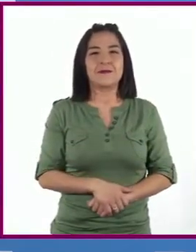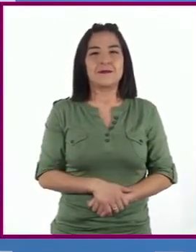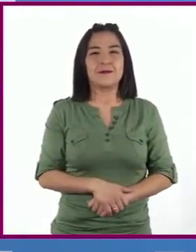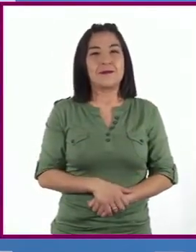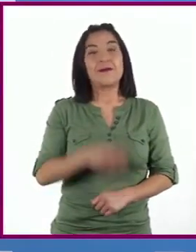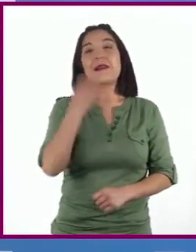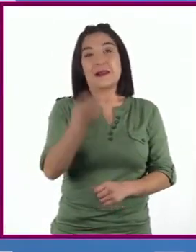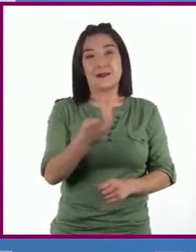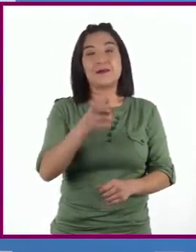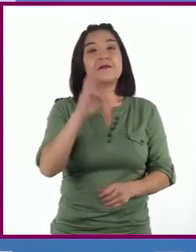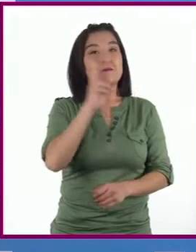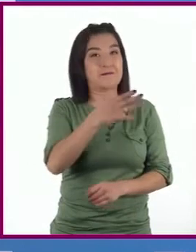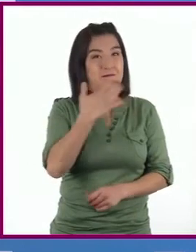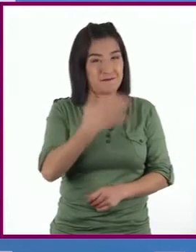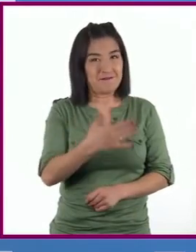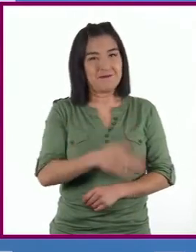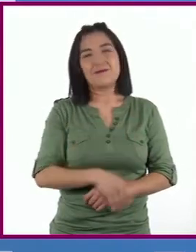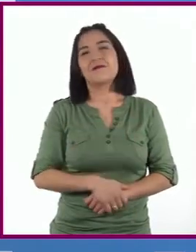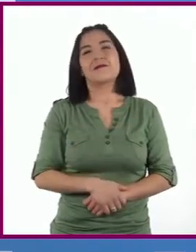Hasta aquí, ¿vamos bien?